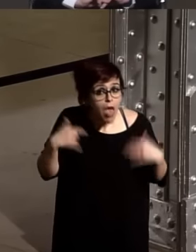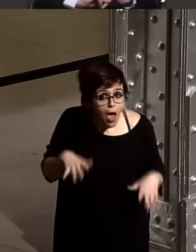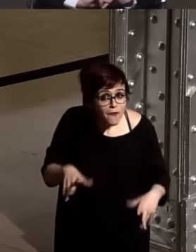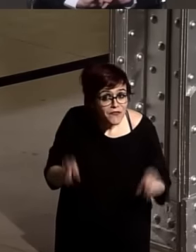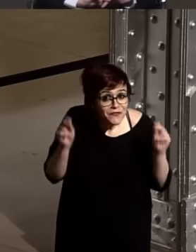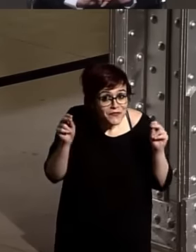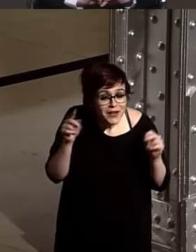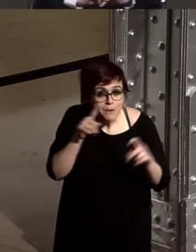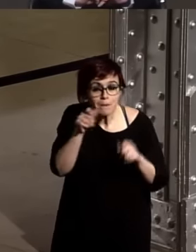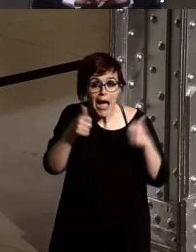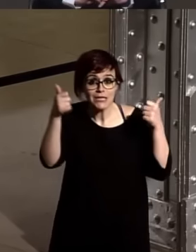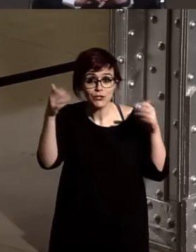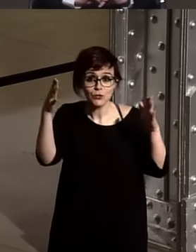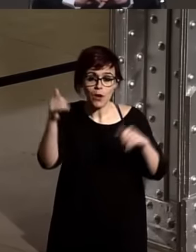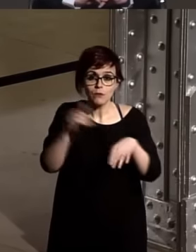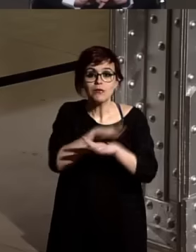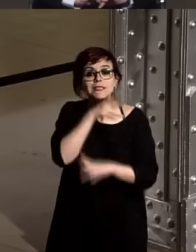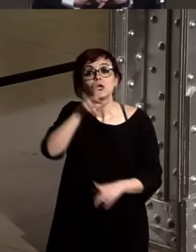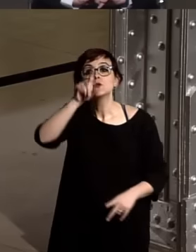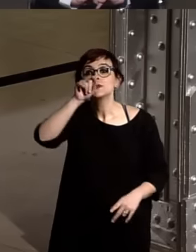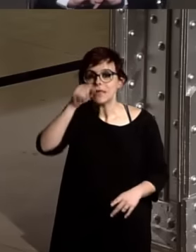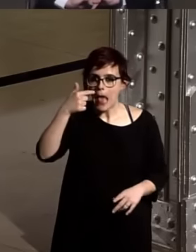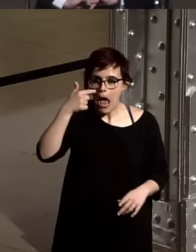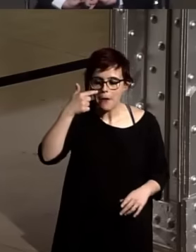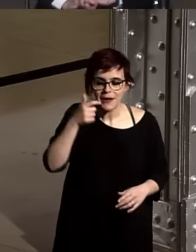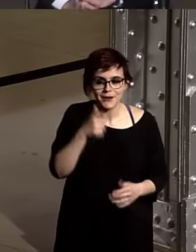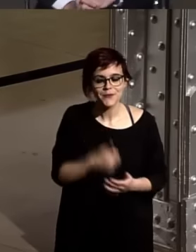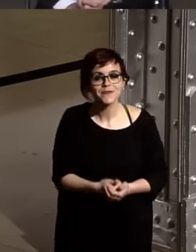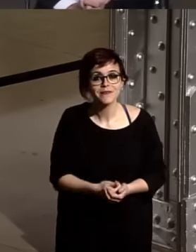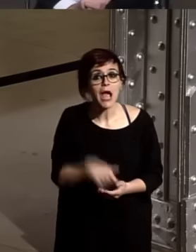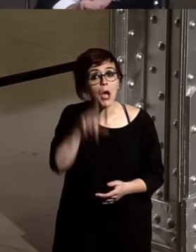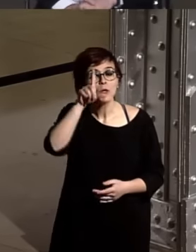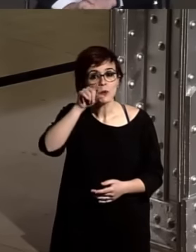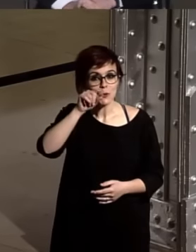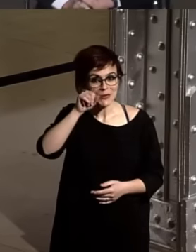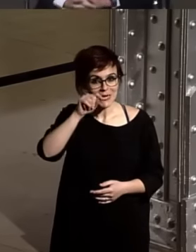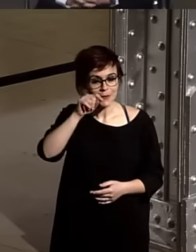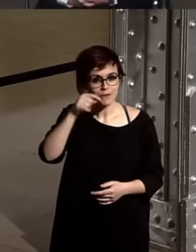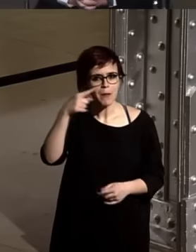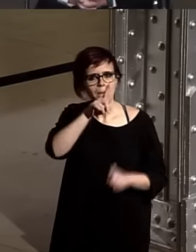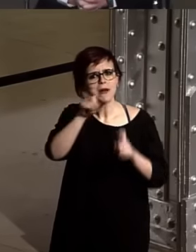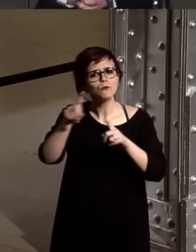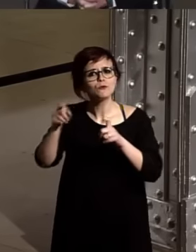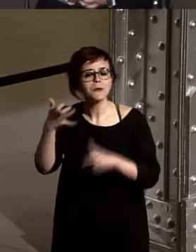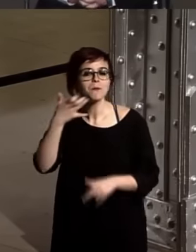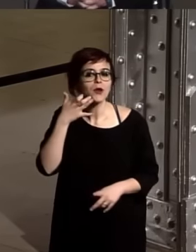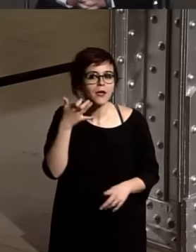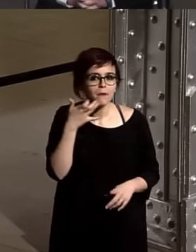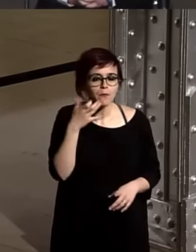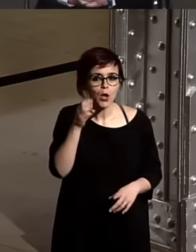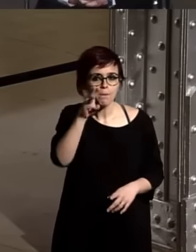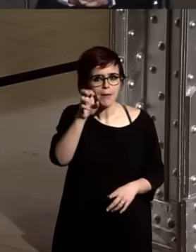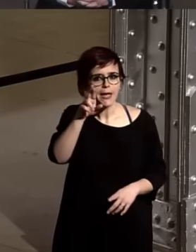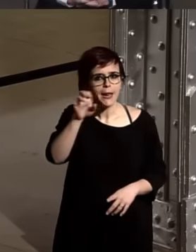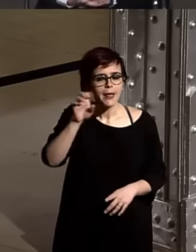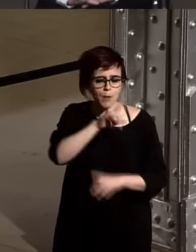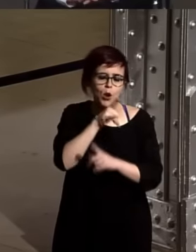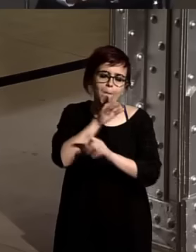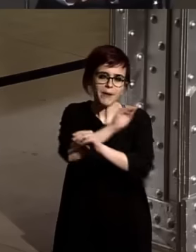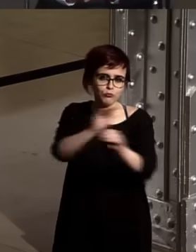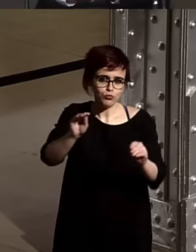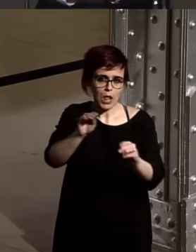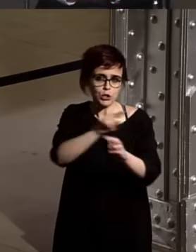más pues nos vamos con Twitter en Twitter te preguntan eh pere Bueno es para